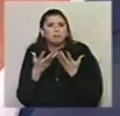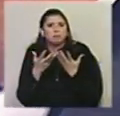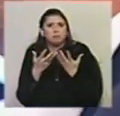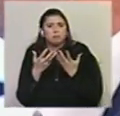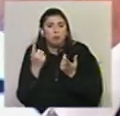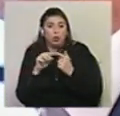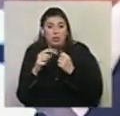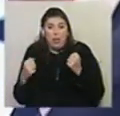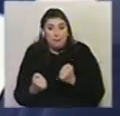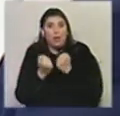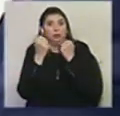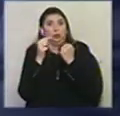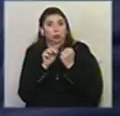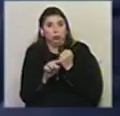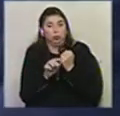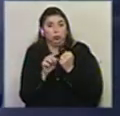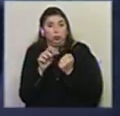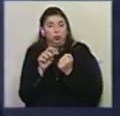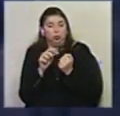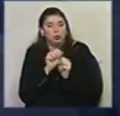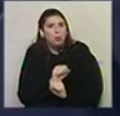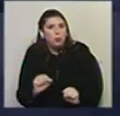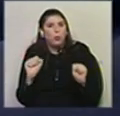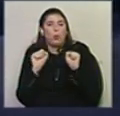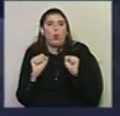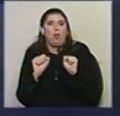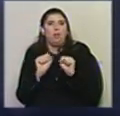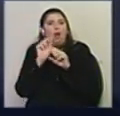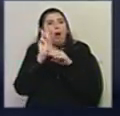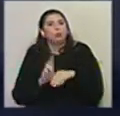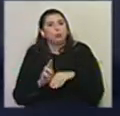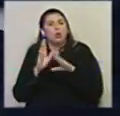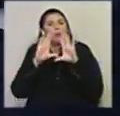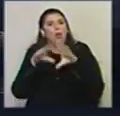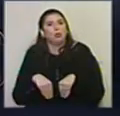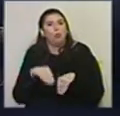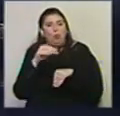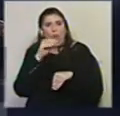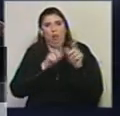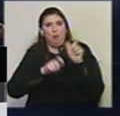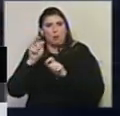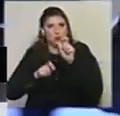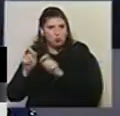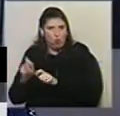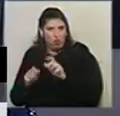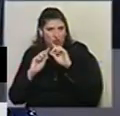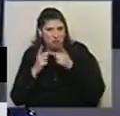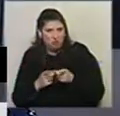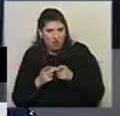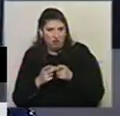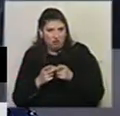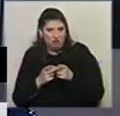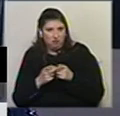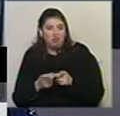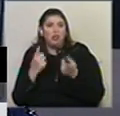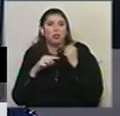sea efectivamente extensible a un uso público y a un financiamiento público. Porque estadísticamente significativo quiere decir, da